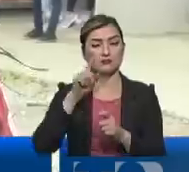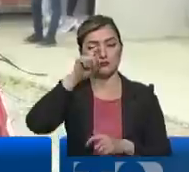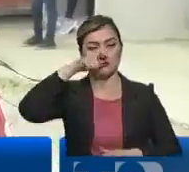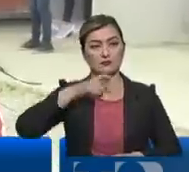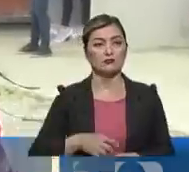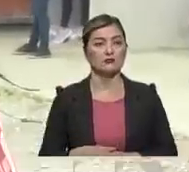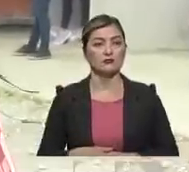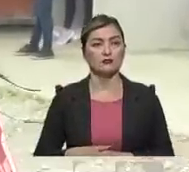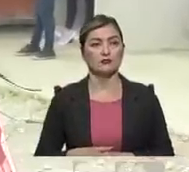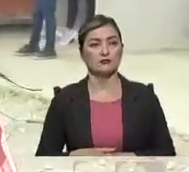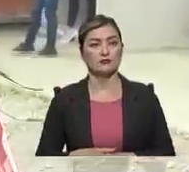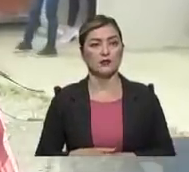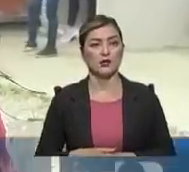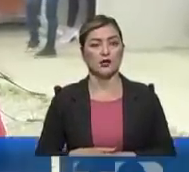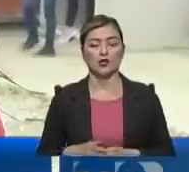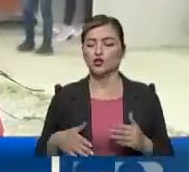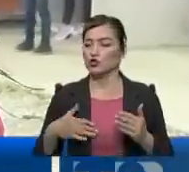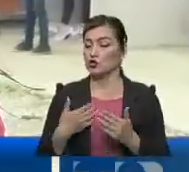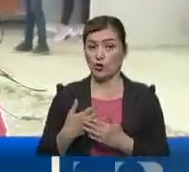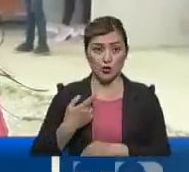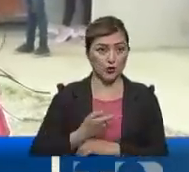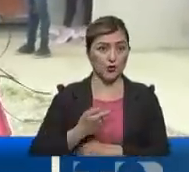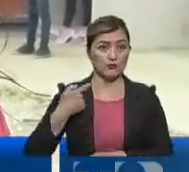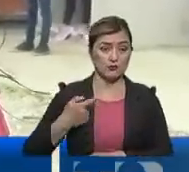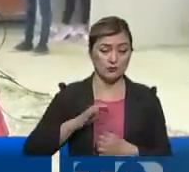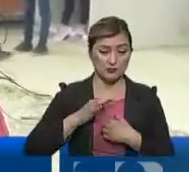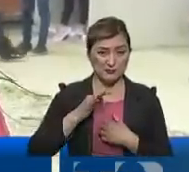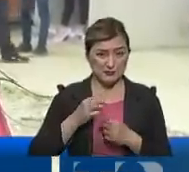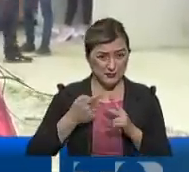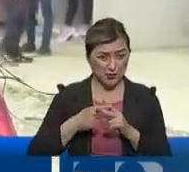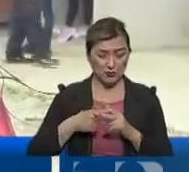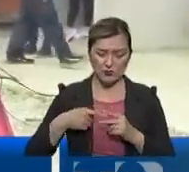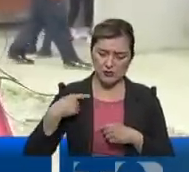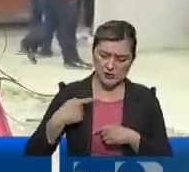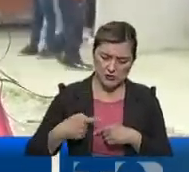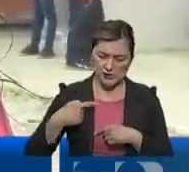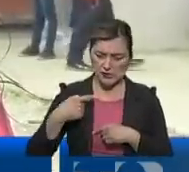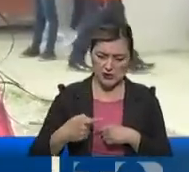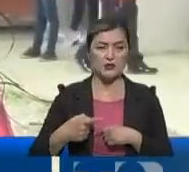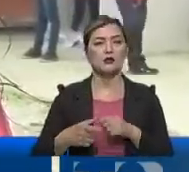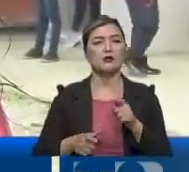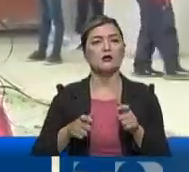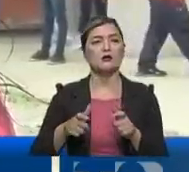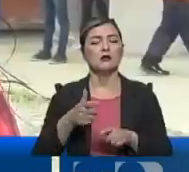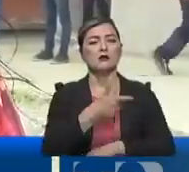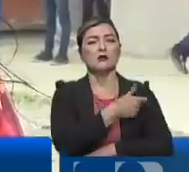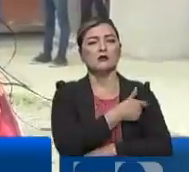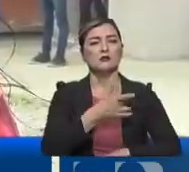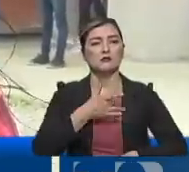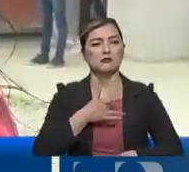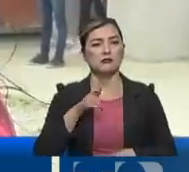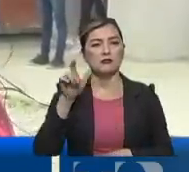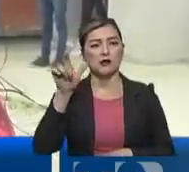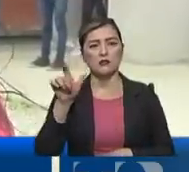Azogues. No hemos parado un solo día desde el día de la pandemia, y para que nuestros clientes también se sientan